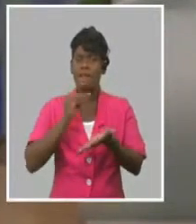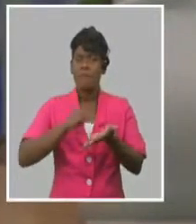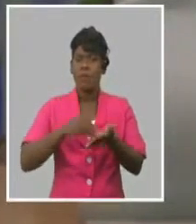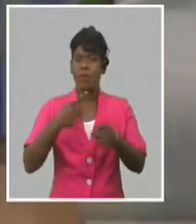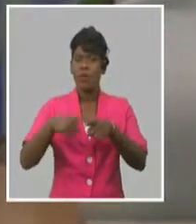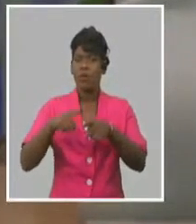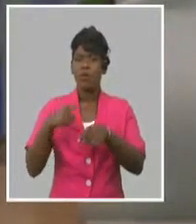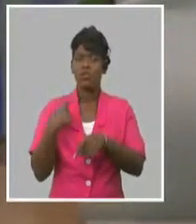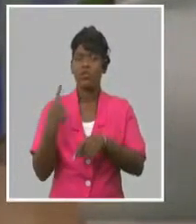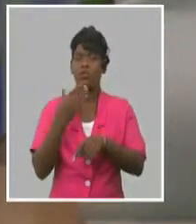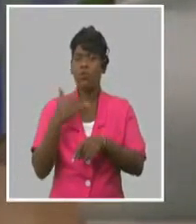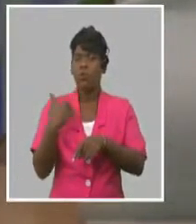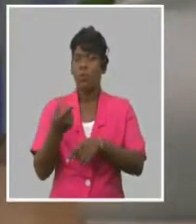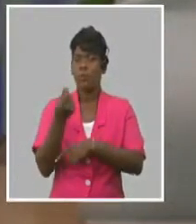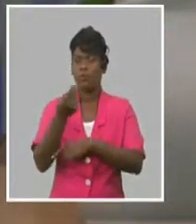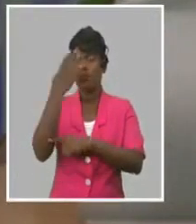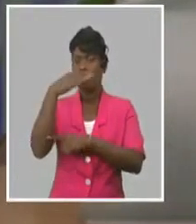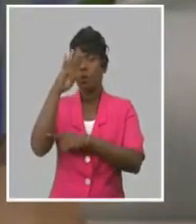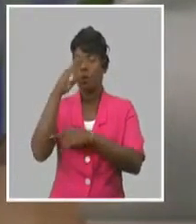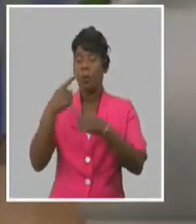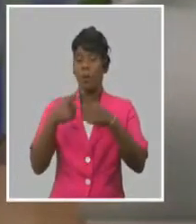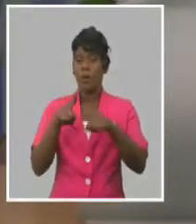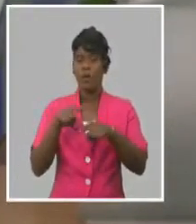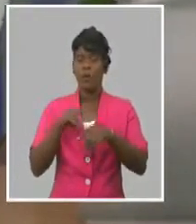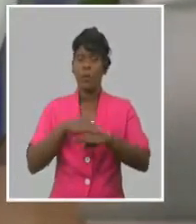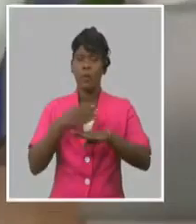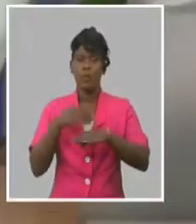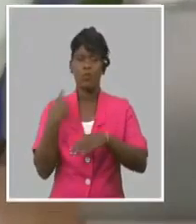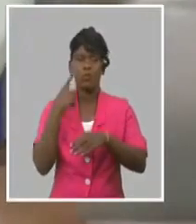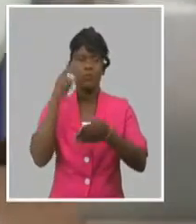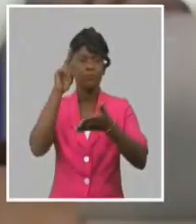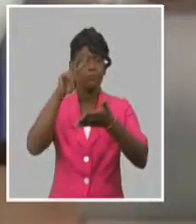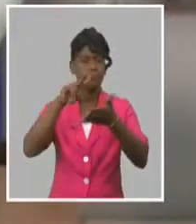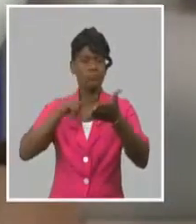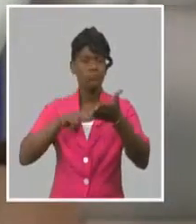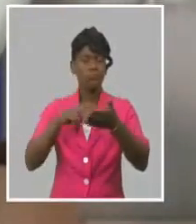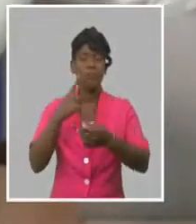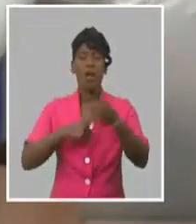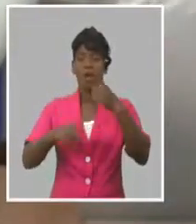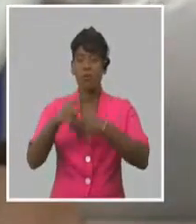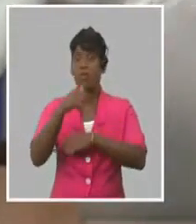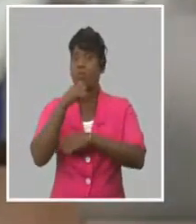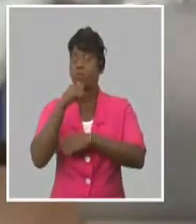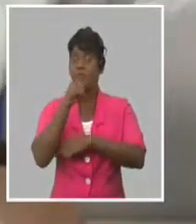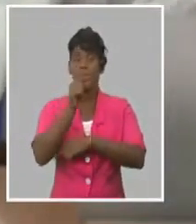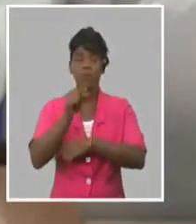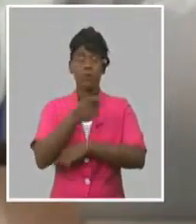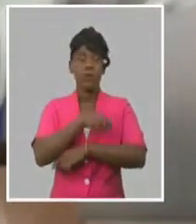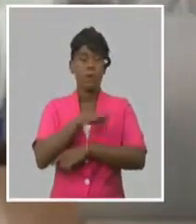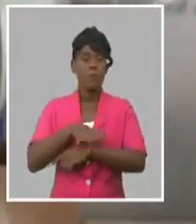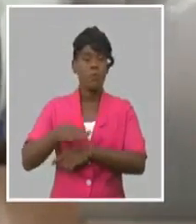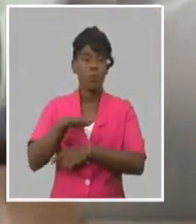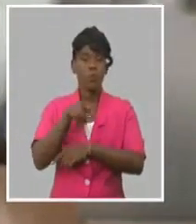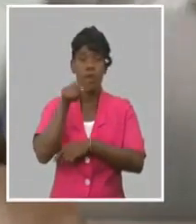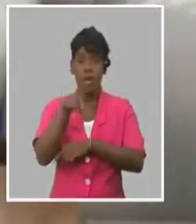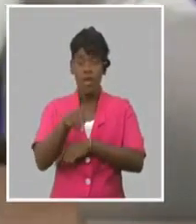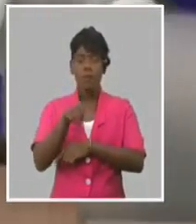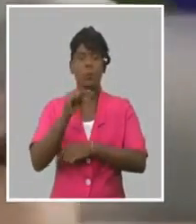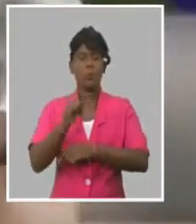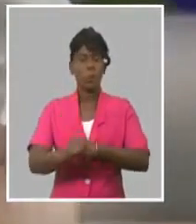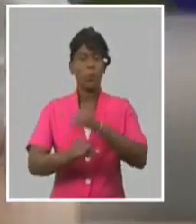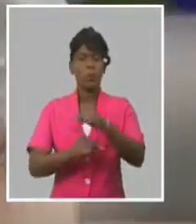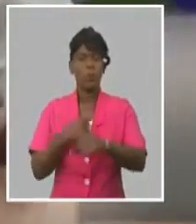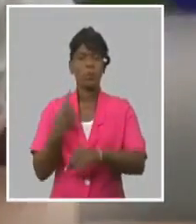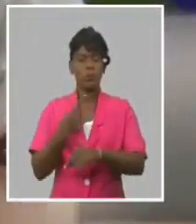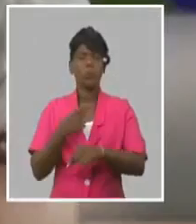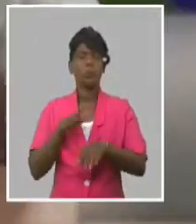mí. Y les puedo decir que todo lo que la gente plantea, todo lo que la gente tiene en duda o todo lo que la gente propone, de una manera u otra está contenido en lo que